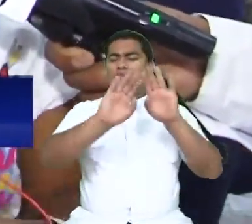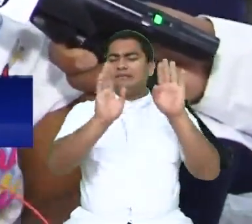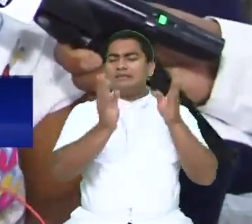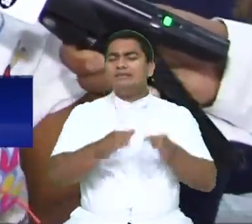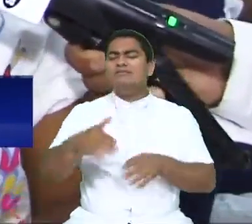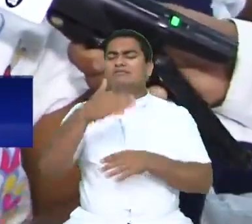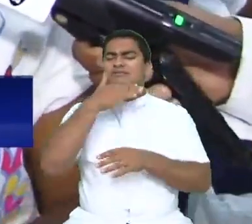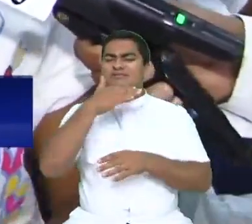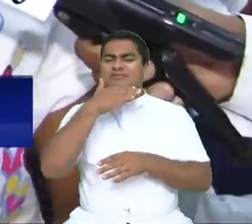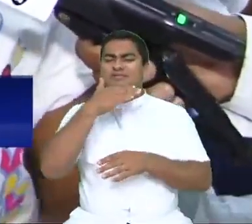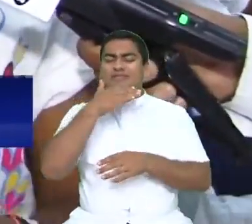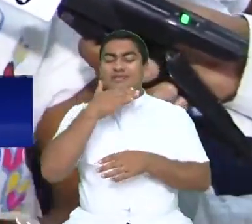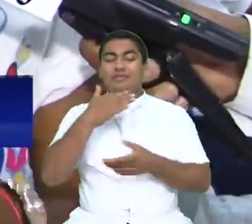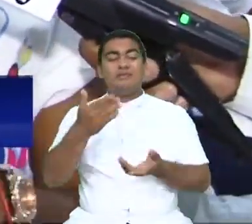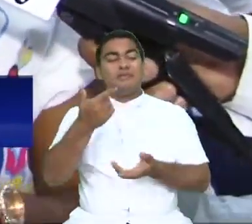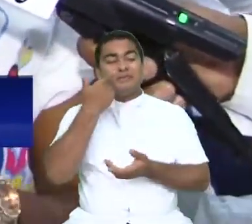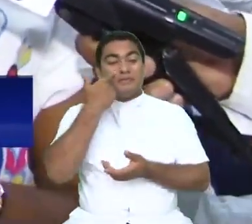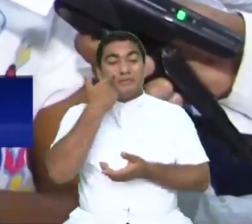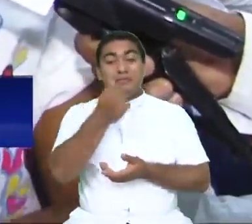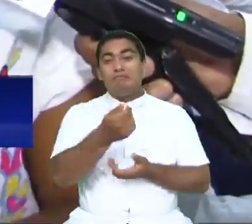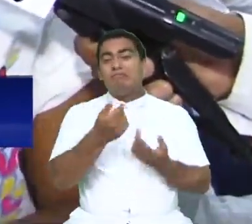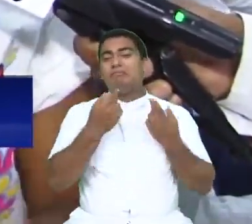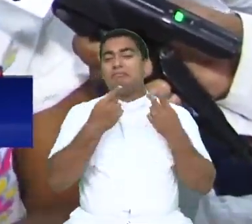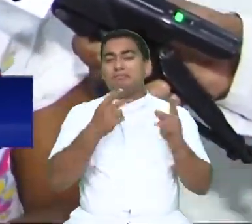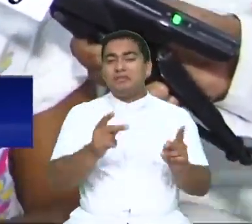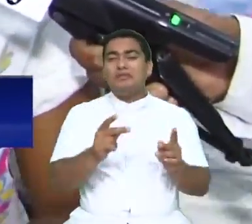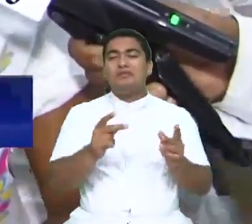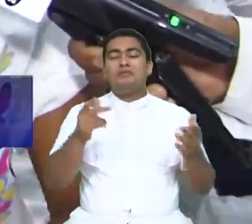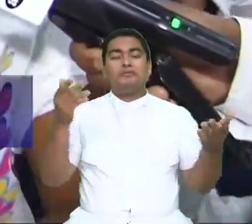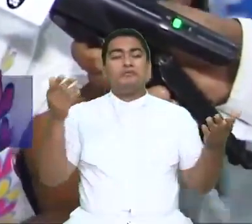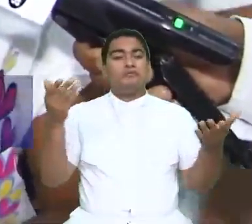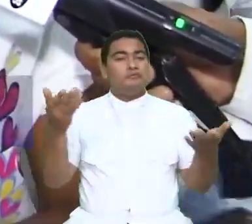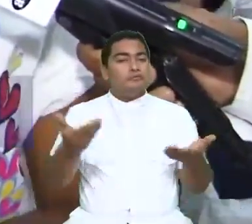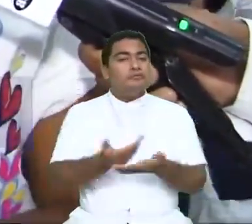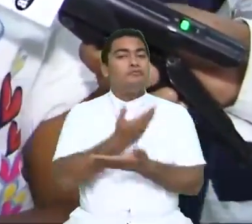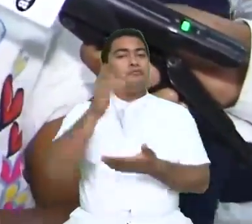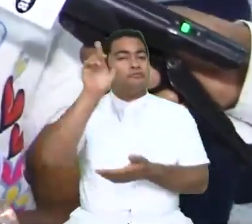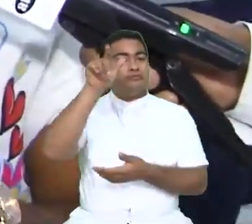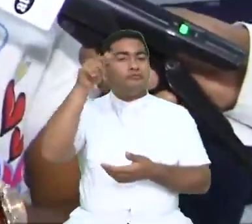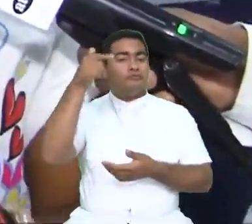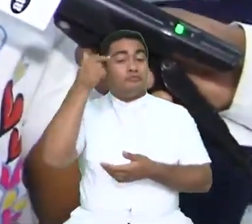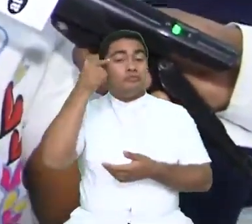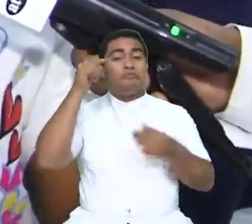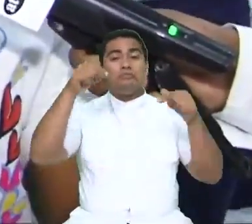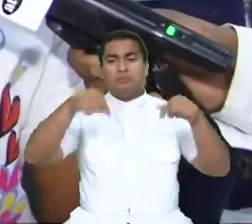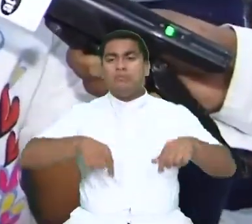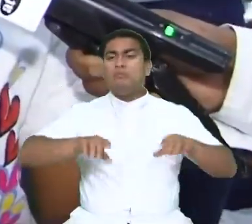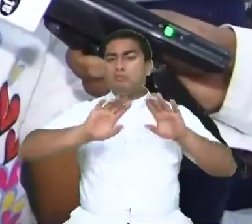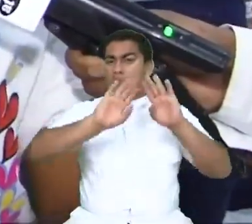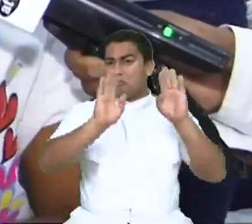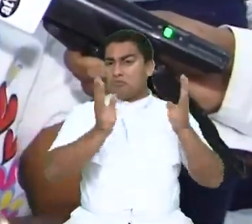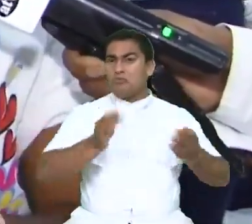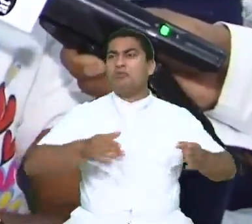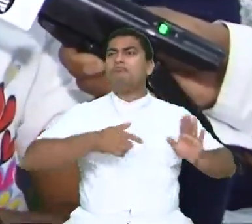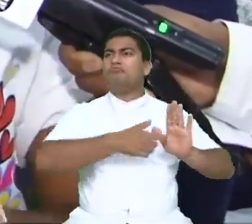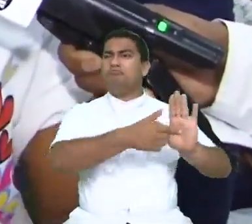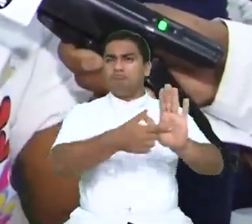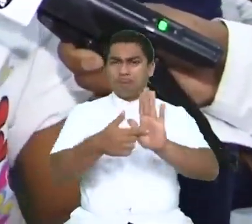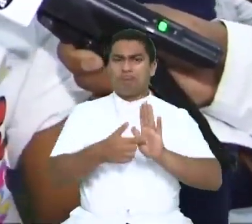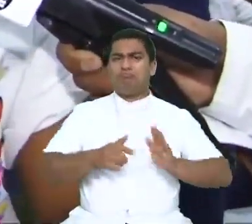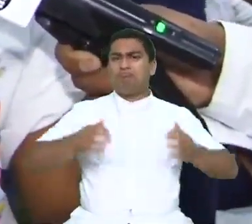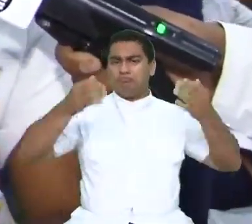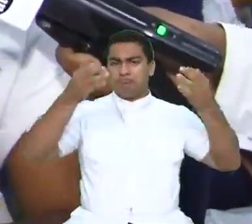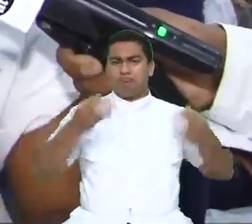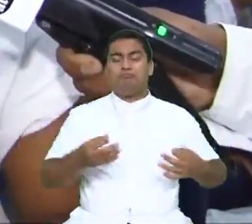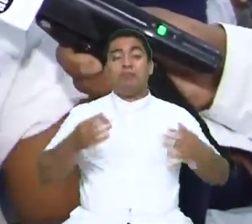nos reconocieran mucho, pero con el nuevo gobierno, la verdad que ahora la mujer se da mucho a conocer. La verdad que la